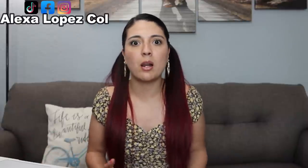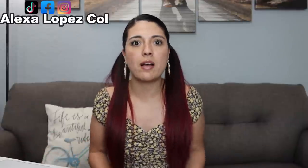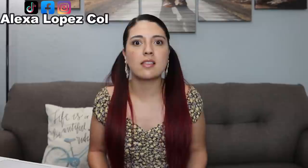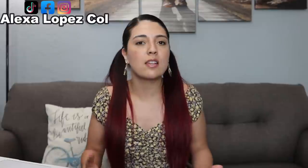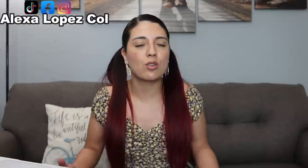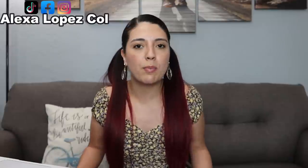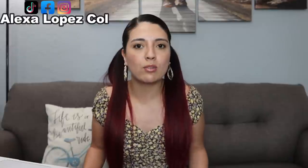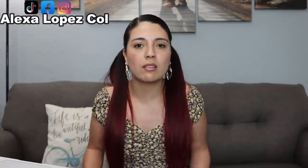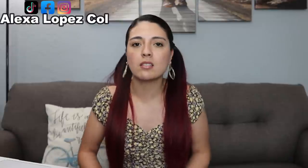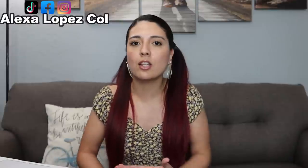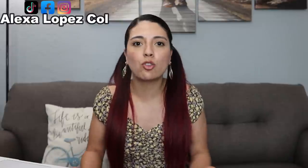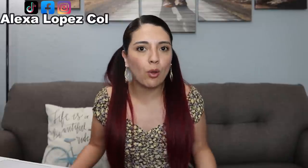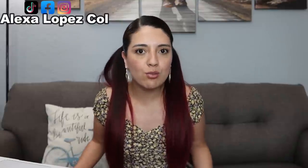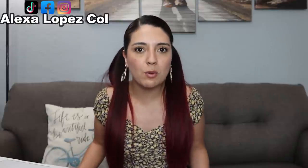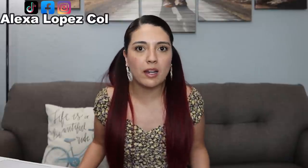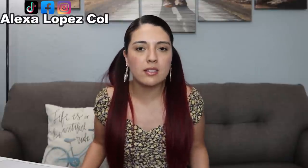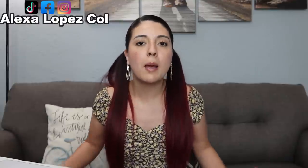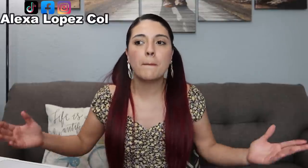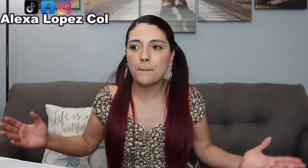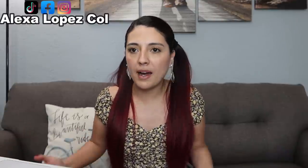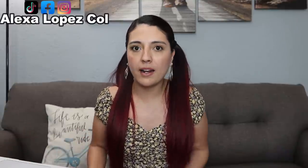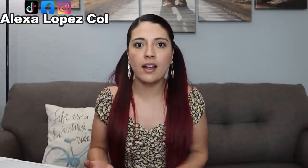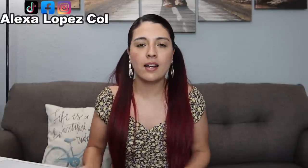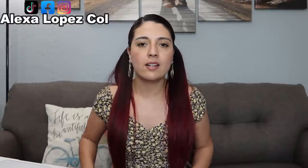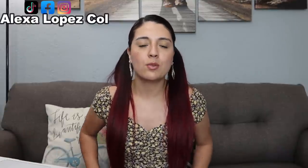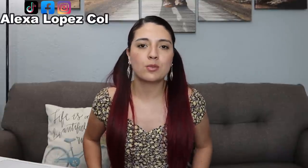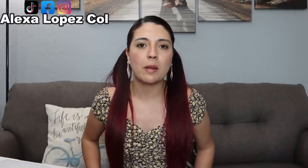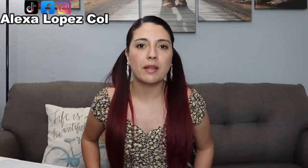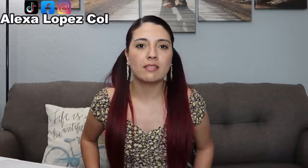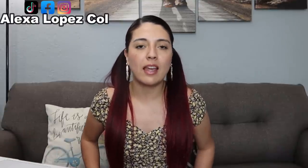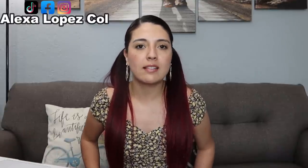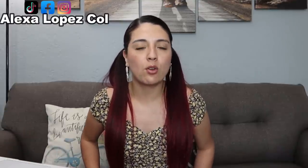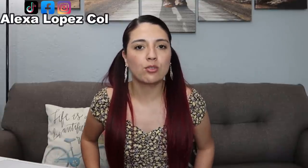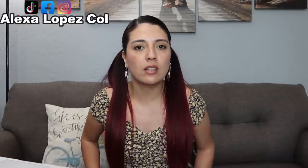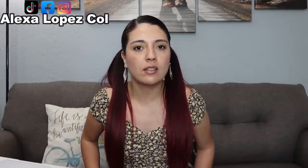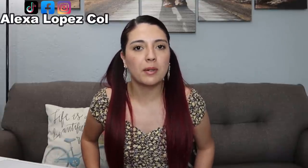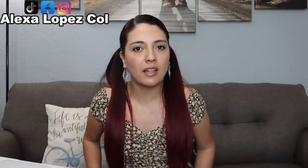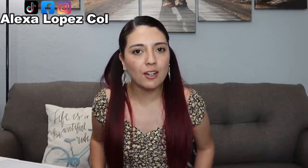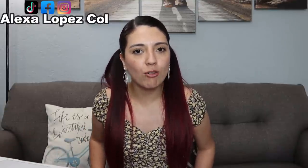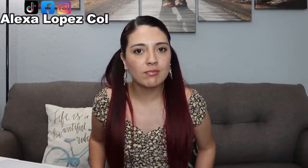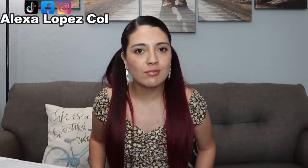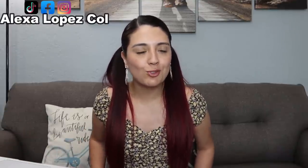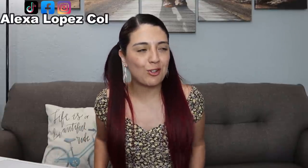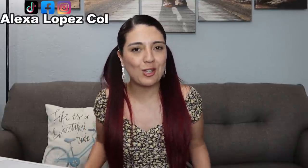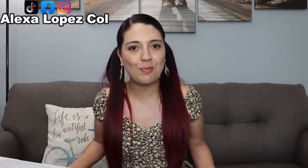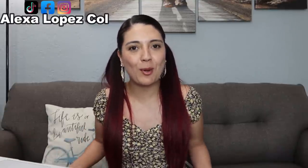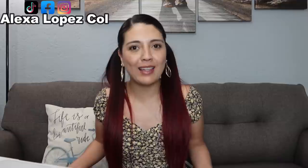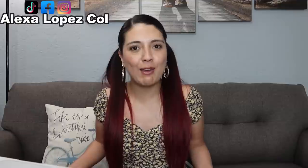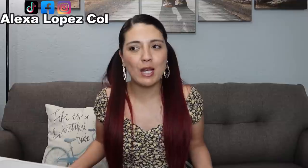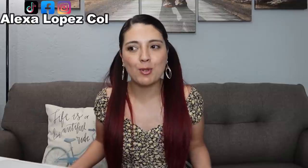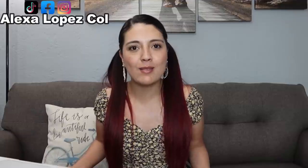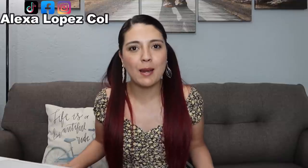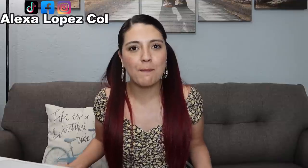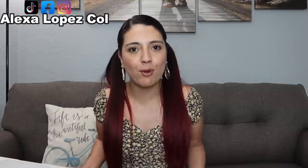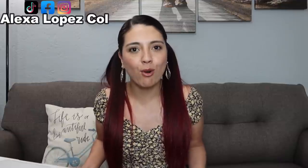son de relevancia y son importantes en todos los niveles para justamente este continente americano. O sea, no se supone